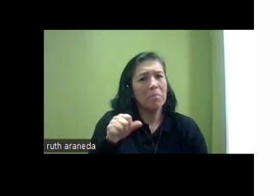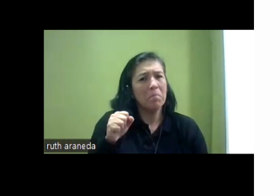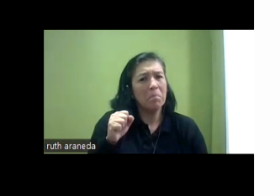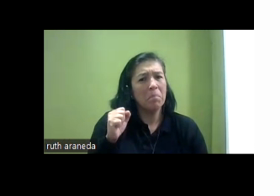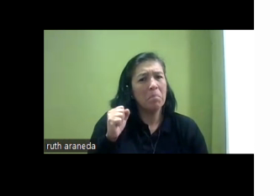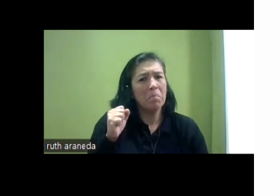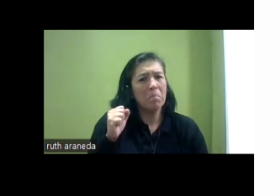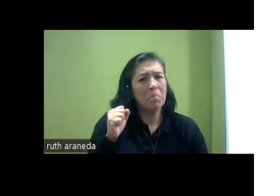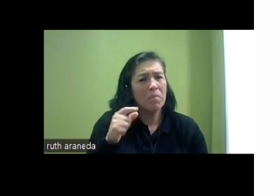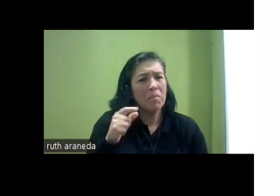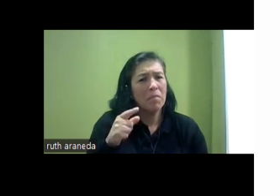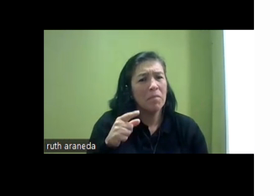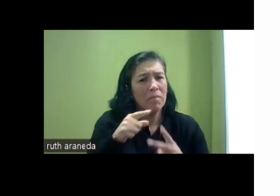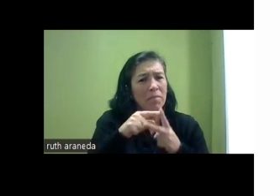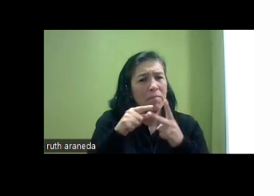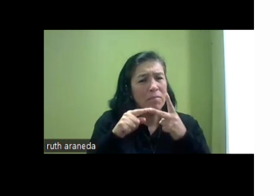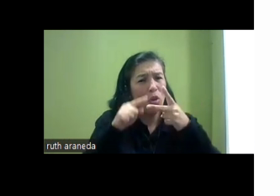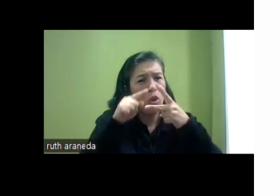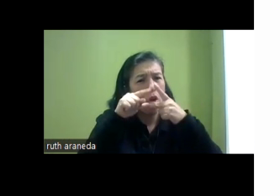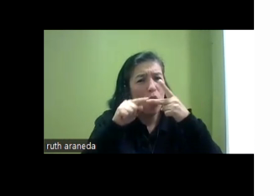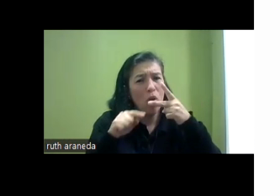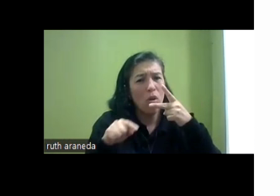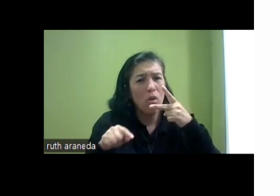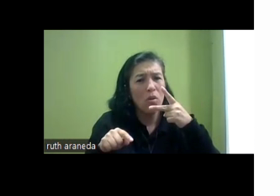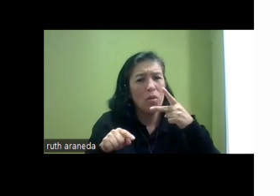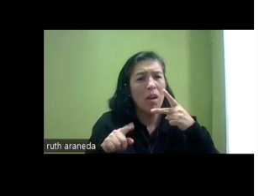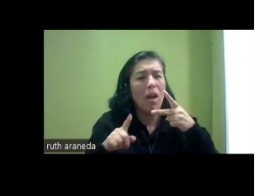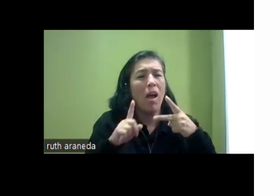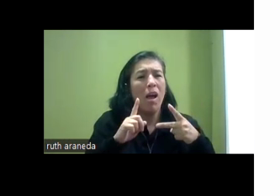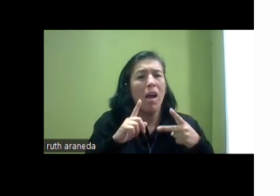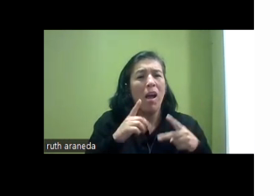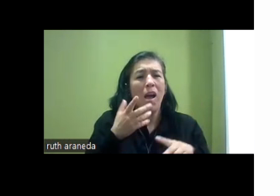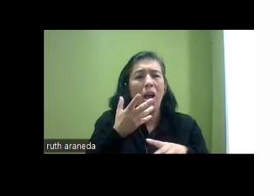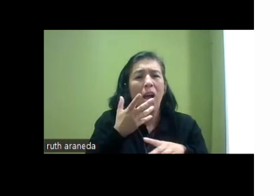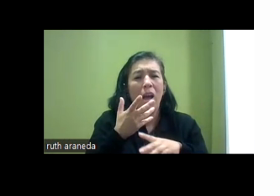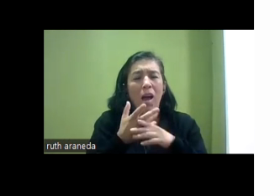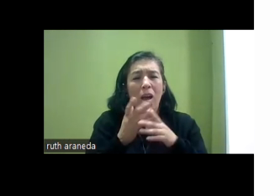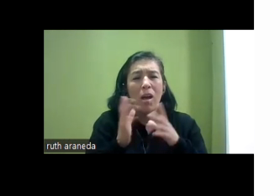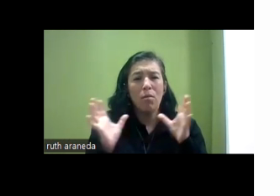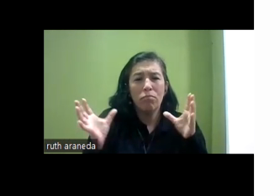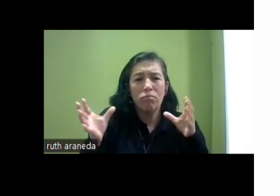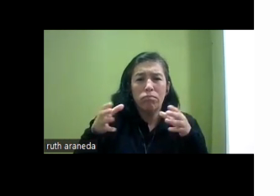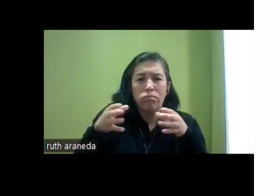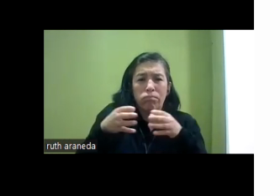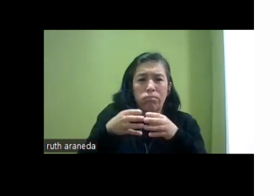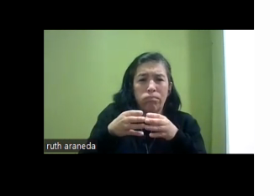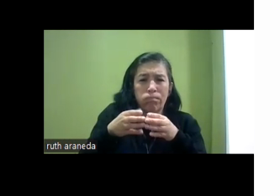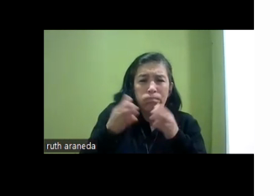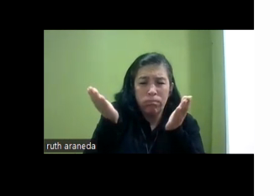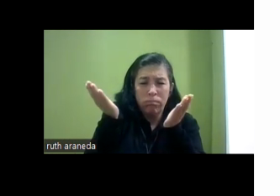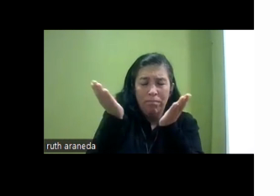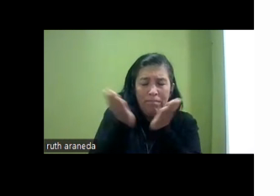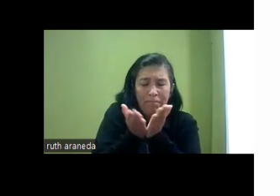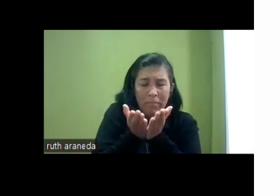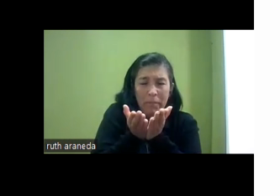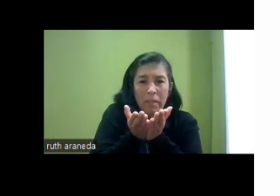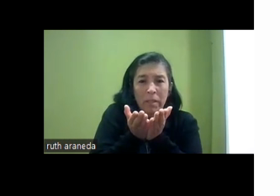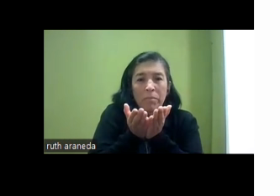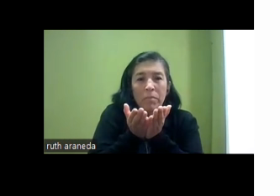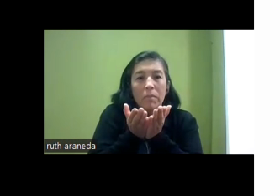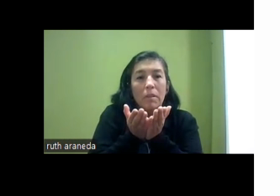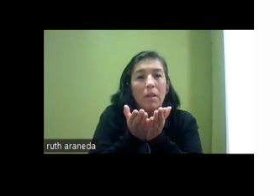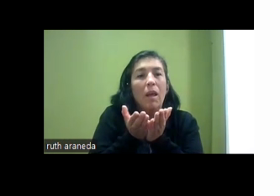porque está ahí hay un cierto encajonamiento del valle, y por lo tanto había